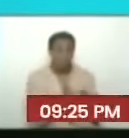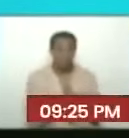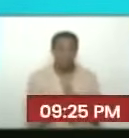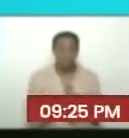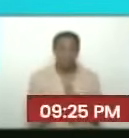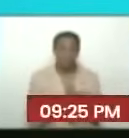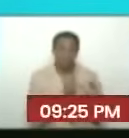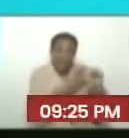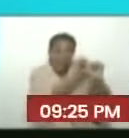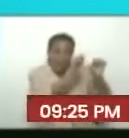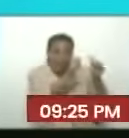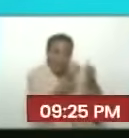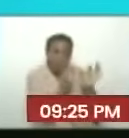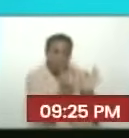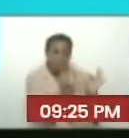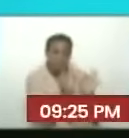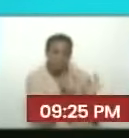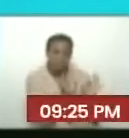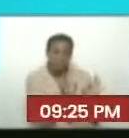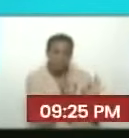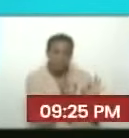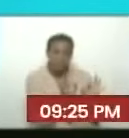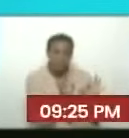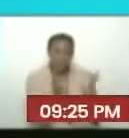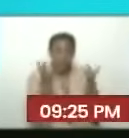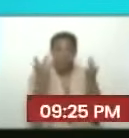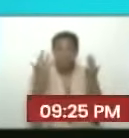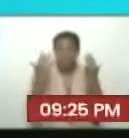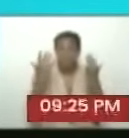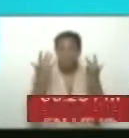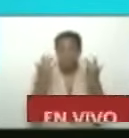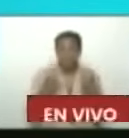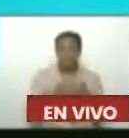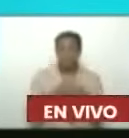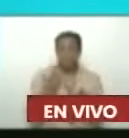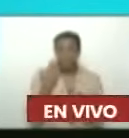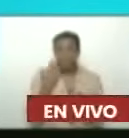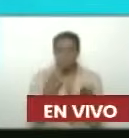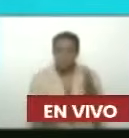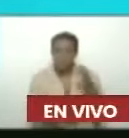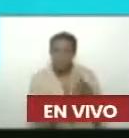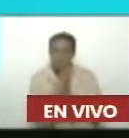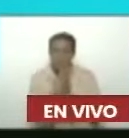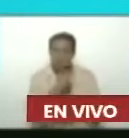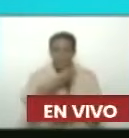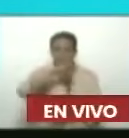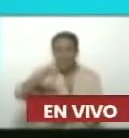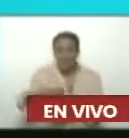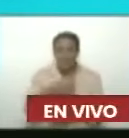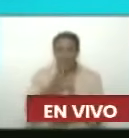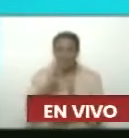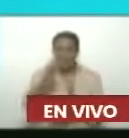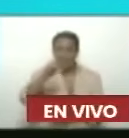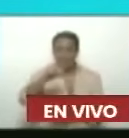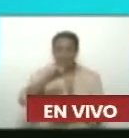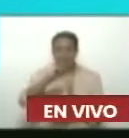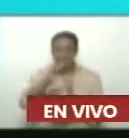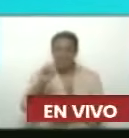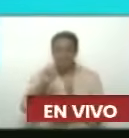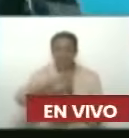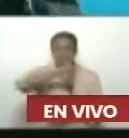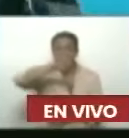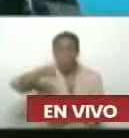el arte que se hace con las manos, ¿verdad? Genio, genio nuestro, Josué